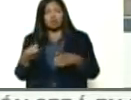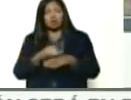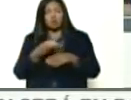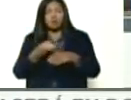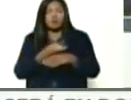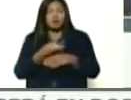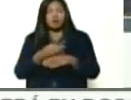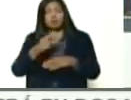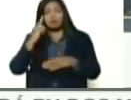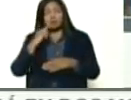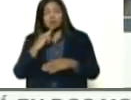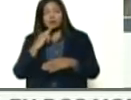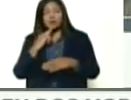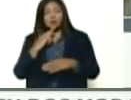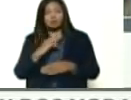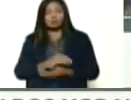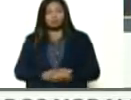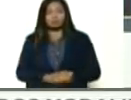bolivariano